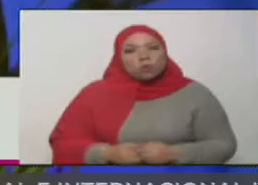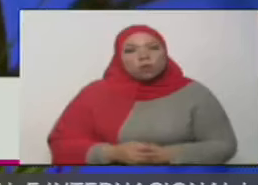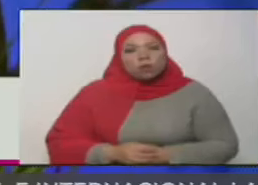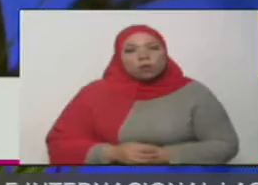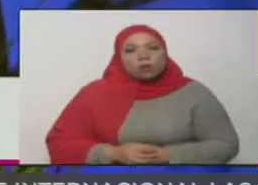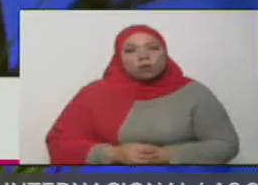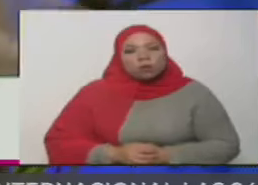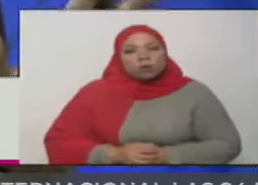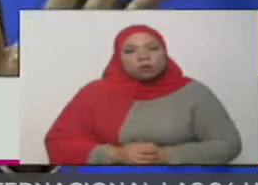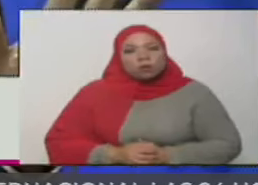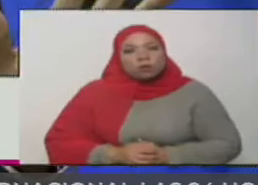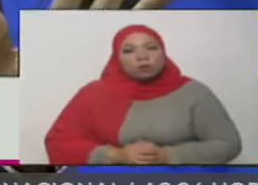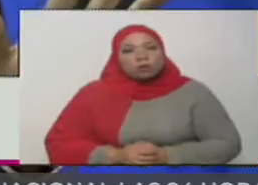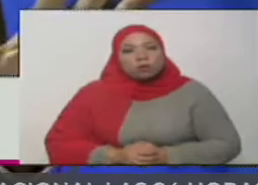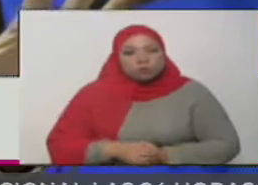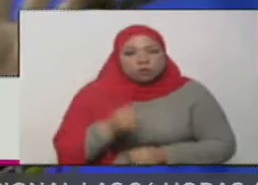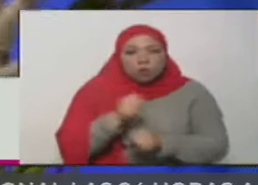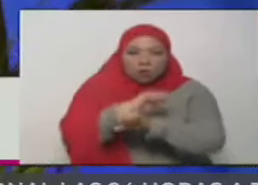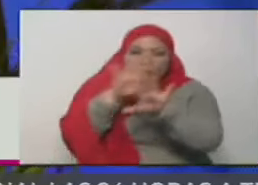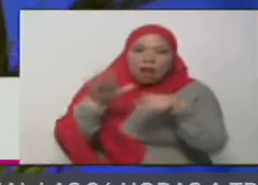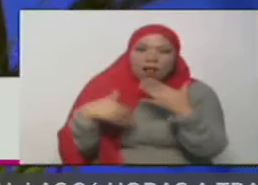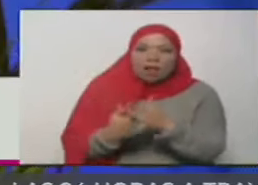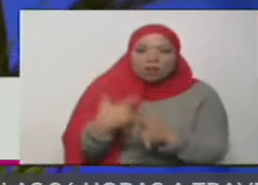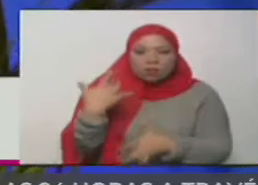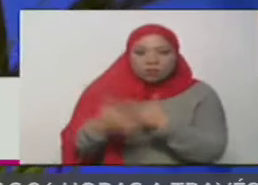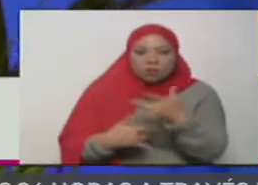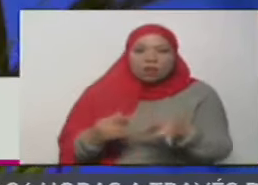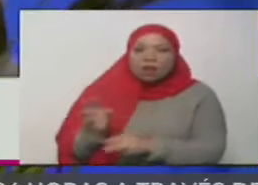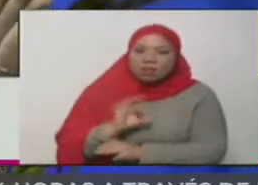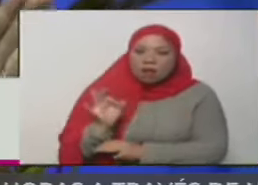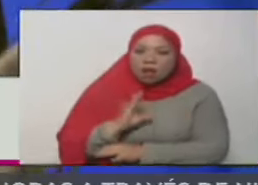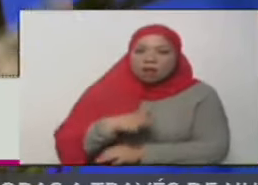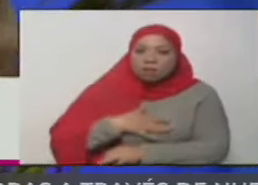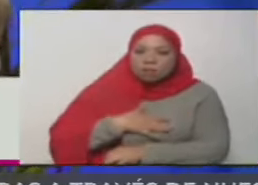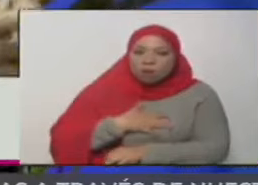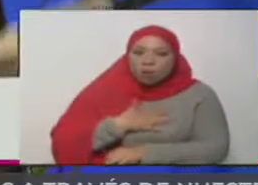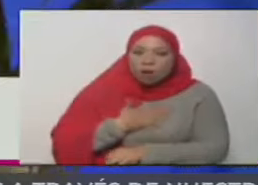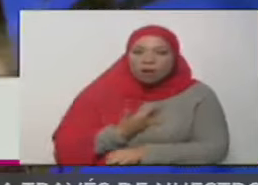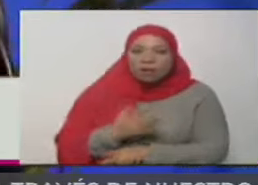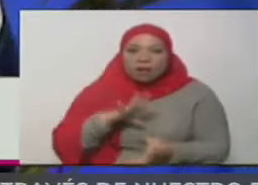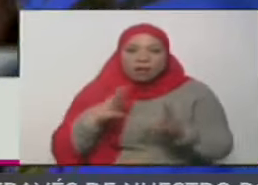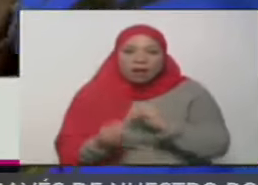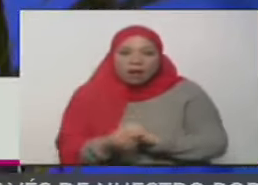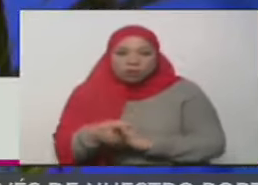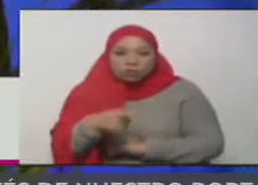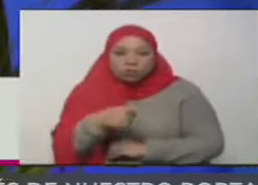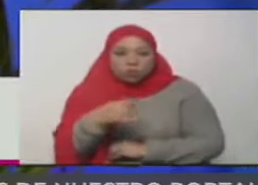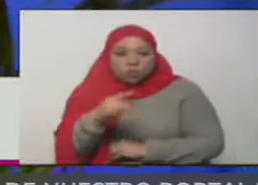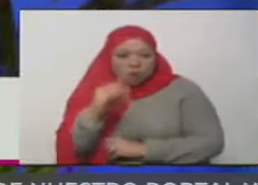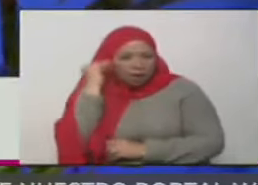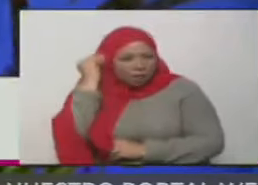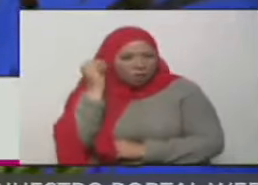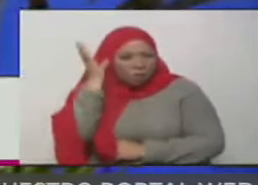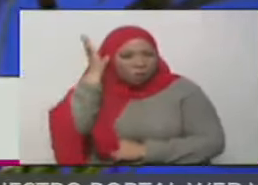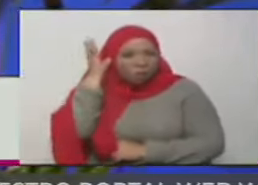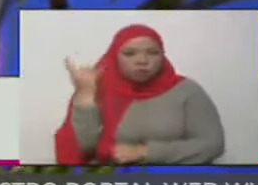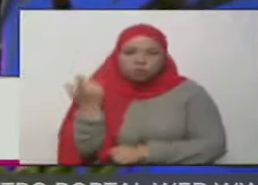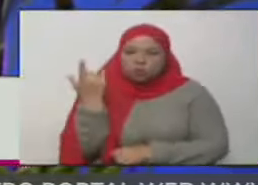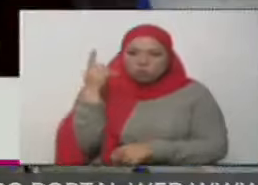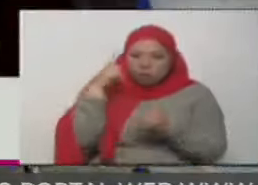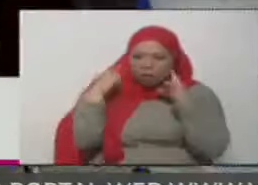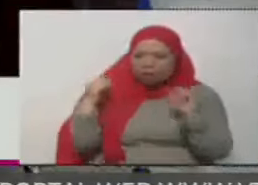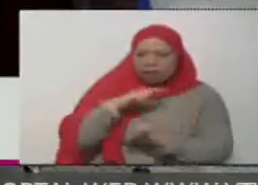humano. Tenemos que estar claros en eso, ¿verdad? Sí, sí. Nada puede sustituir tu inteligencia, mi inteligencia,